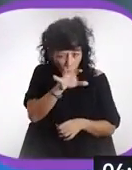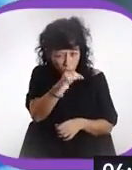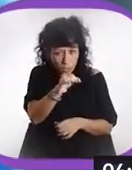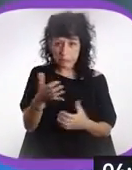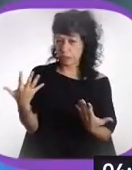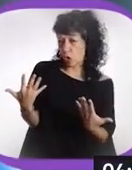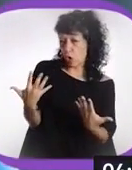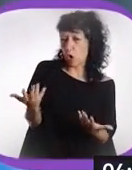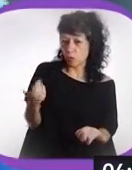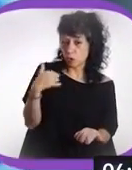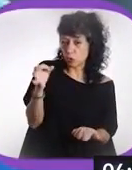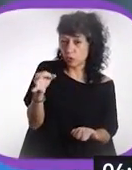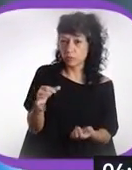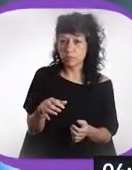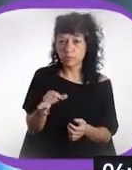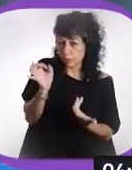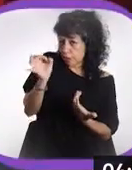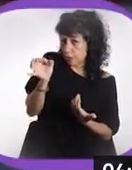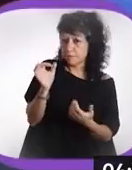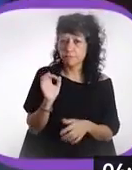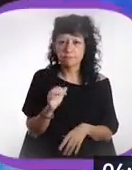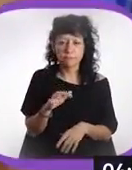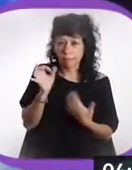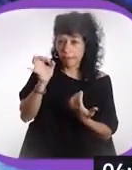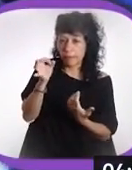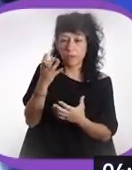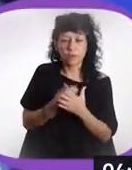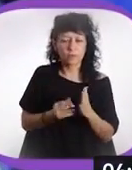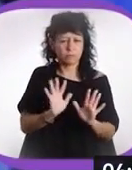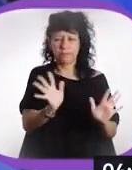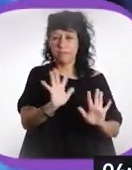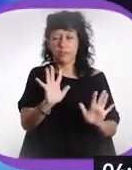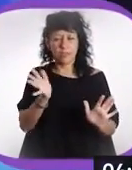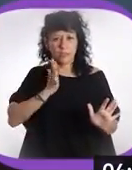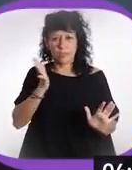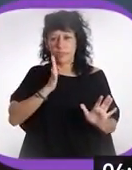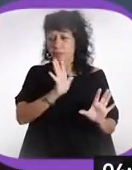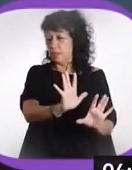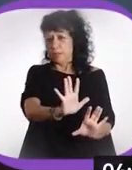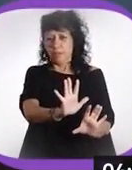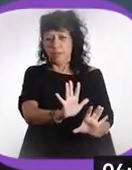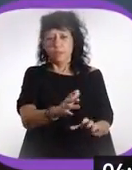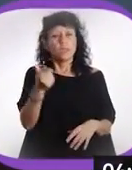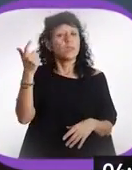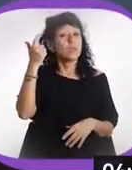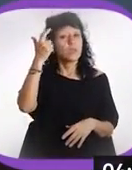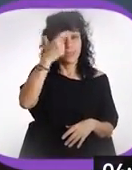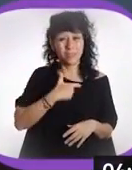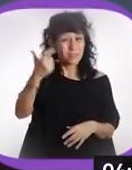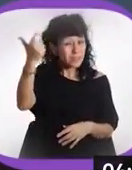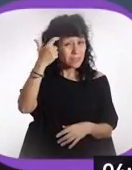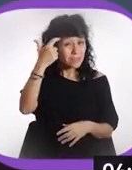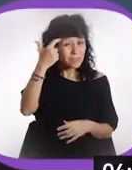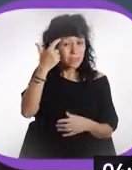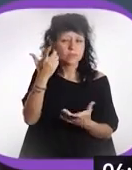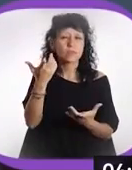que sí! ¡Claro que sí! ¡Claro que sí! ¡Claro que sí! ¡Esto es claro aterrador, sí, compañeros! El cerebro humano no está equipado para la